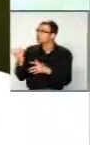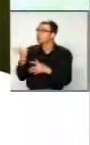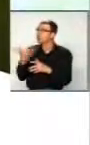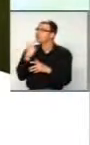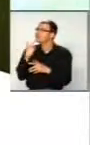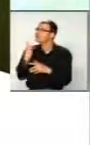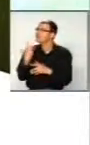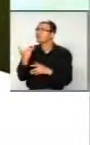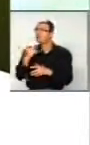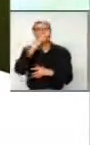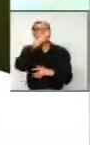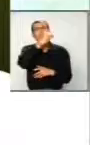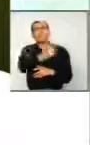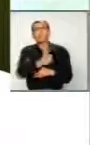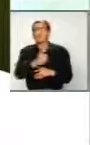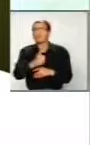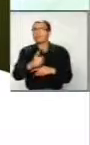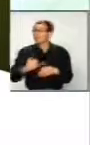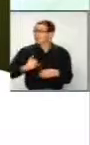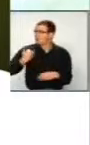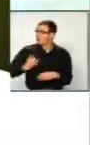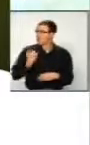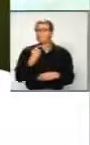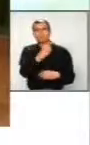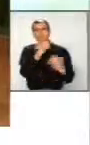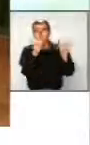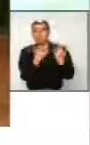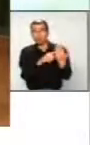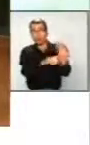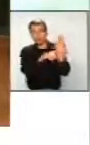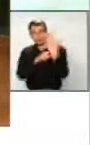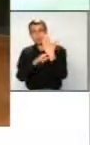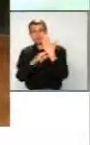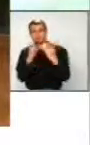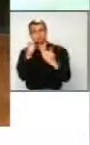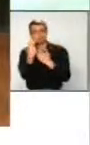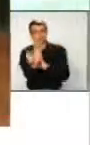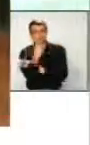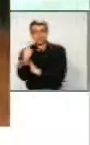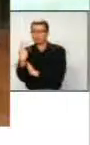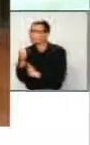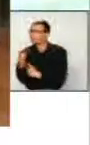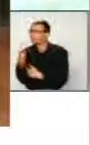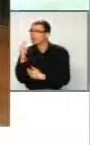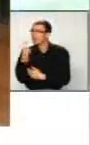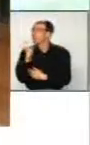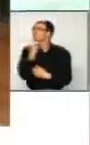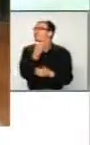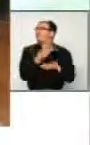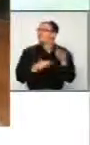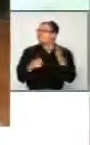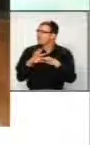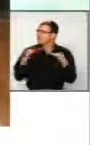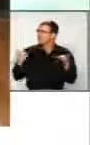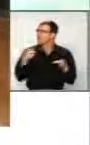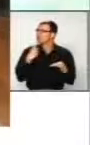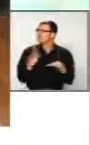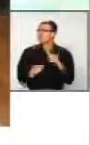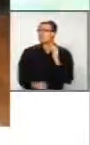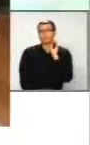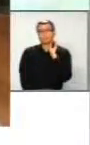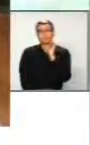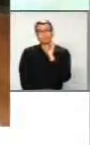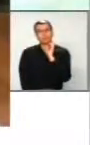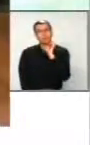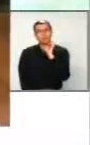esas niñas y a todos esos niños, a esos jóvenes que están viendo los medios y que a veces no los piensan? ¿Qué les diría?